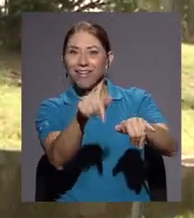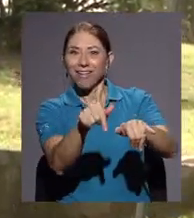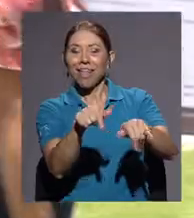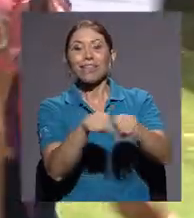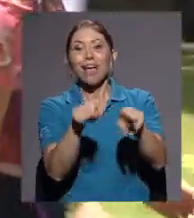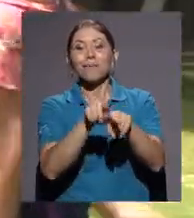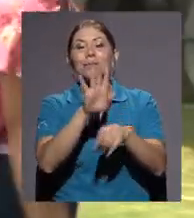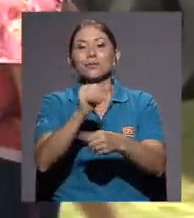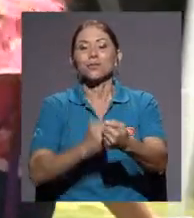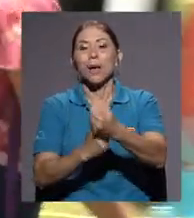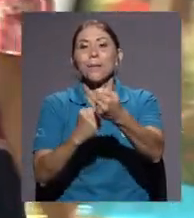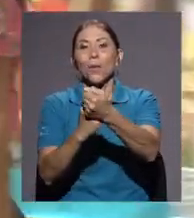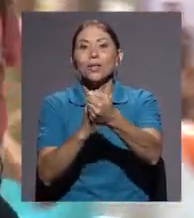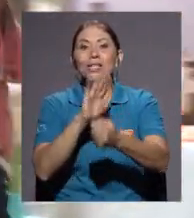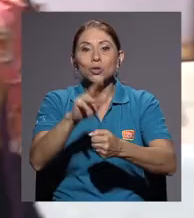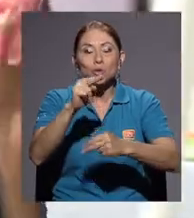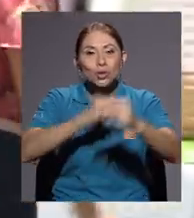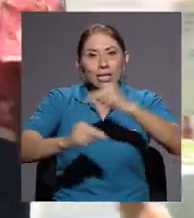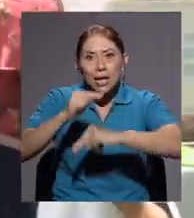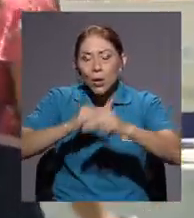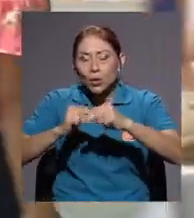emprendimientos hacia su misma comunidad.